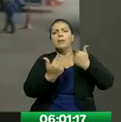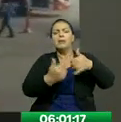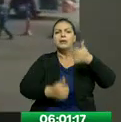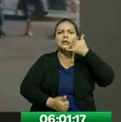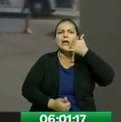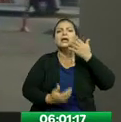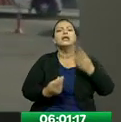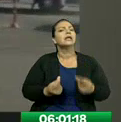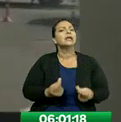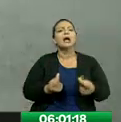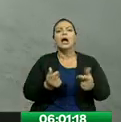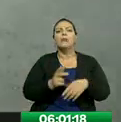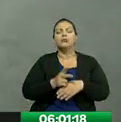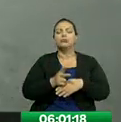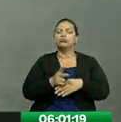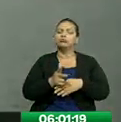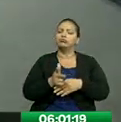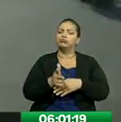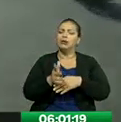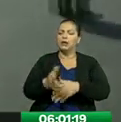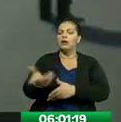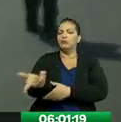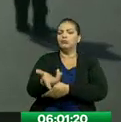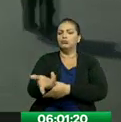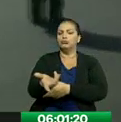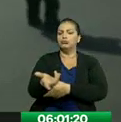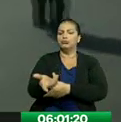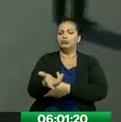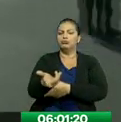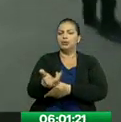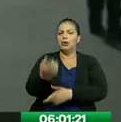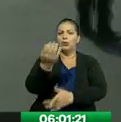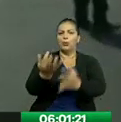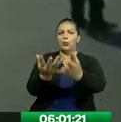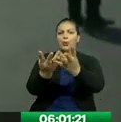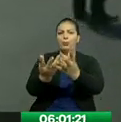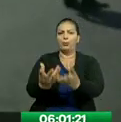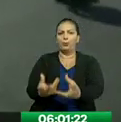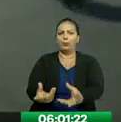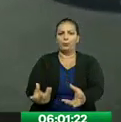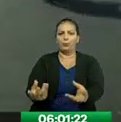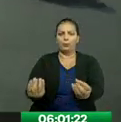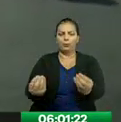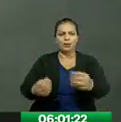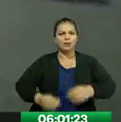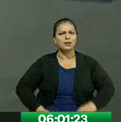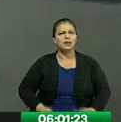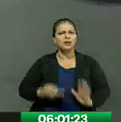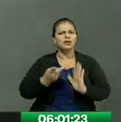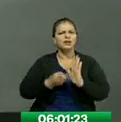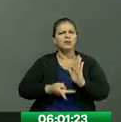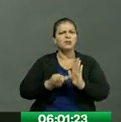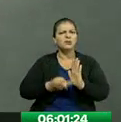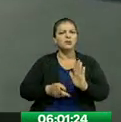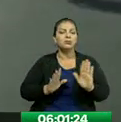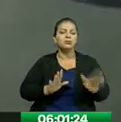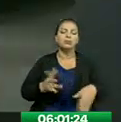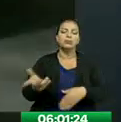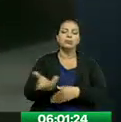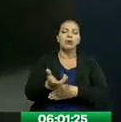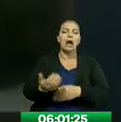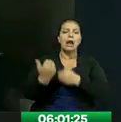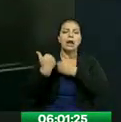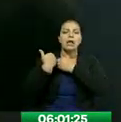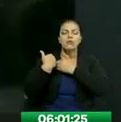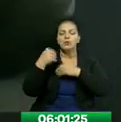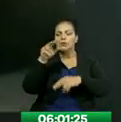apagar las llamas, así evitando que el fuego se propague. Se espera el pronunciamiento de los miembros de la Casaca Roja